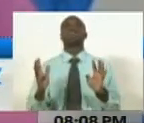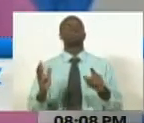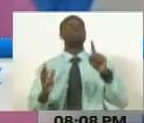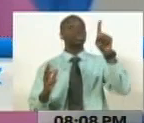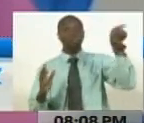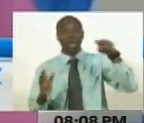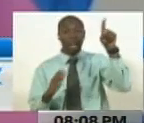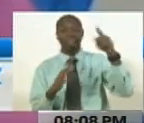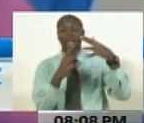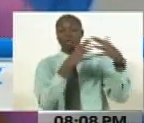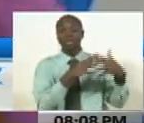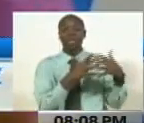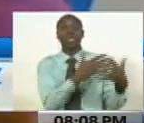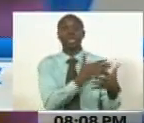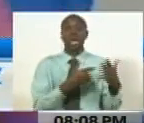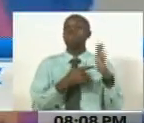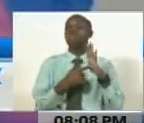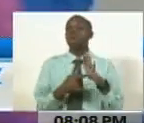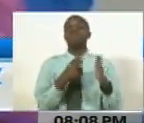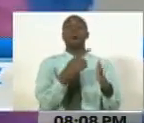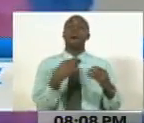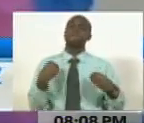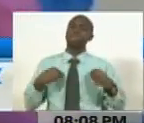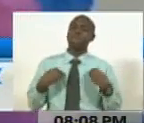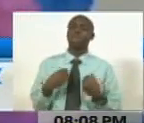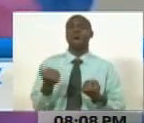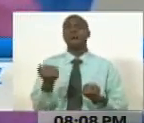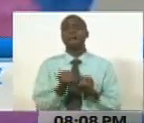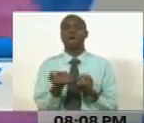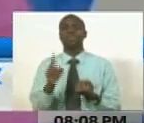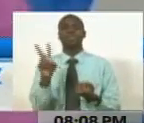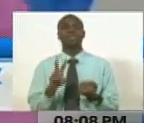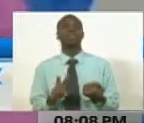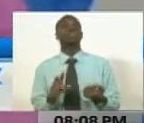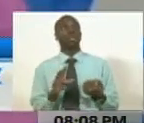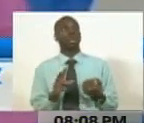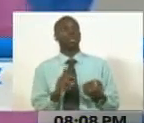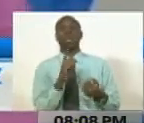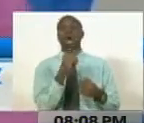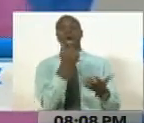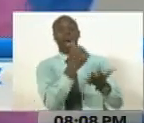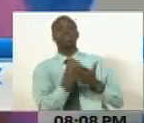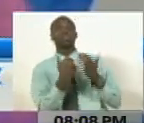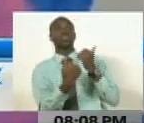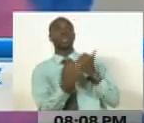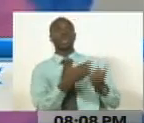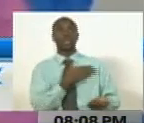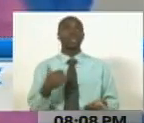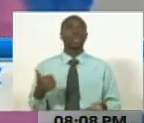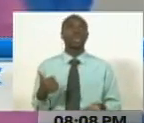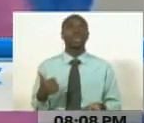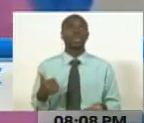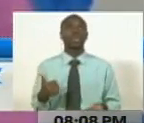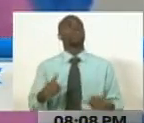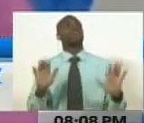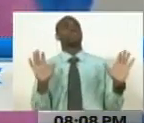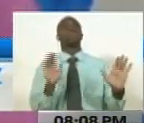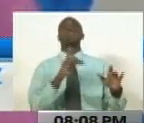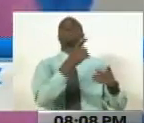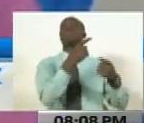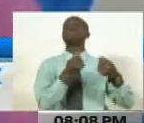muestra de su preocupación, en que quieren ayudar, si es el bloqueo